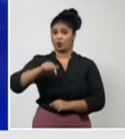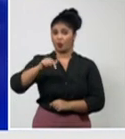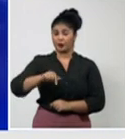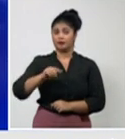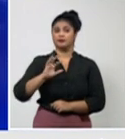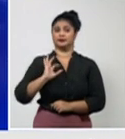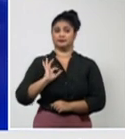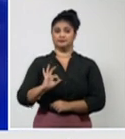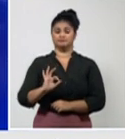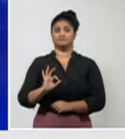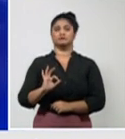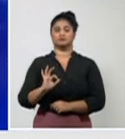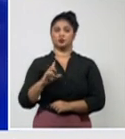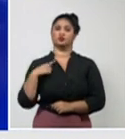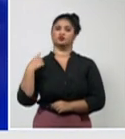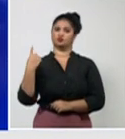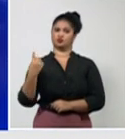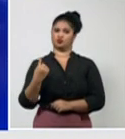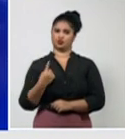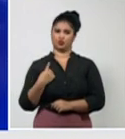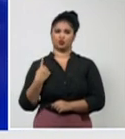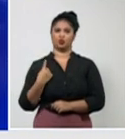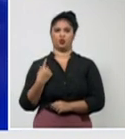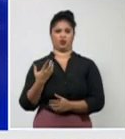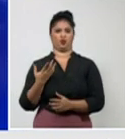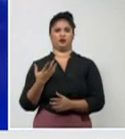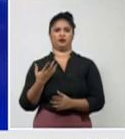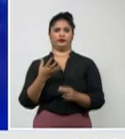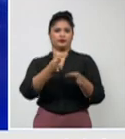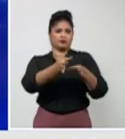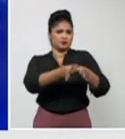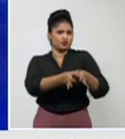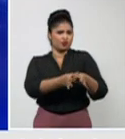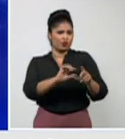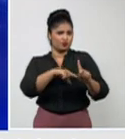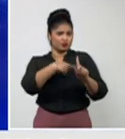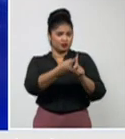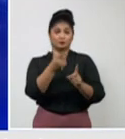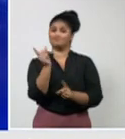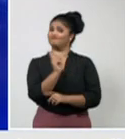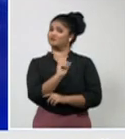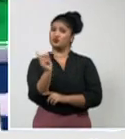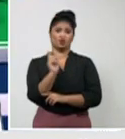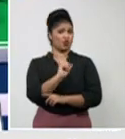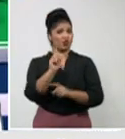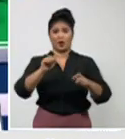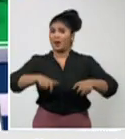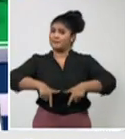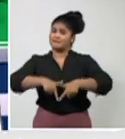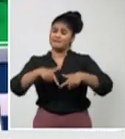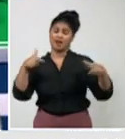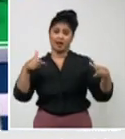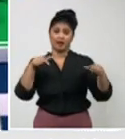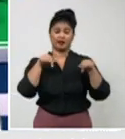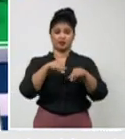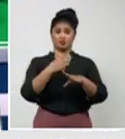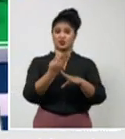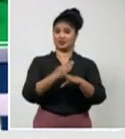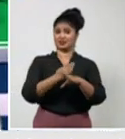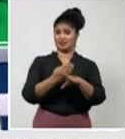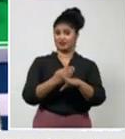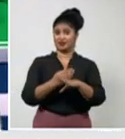lejos de aplastarnos, lo que nos hace es darnos cuenta de la necesidad de que realmente